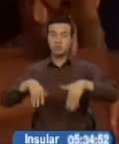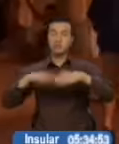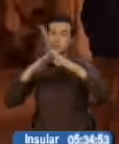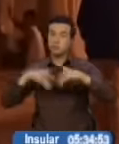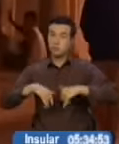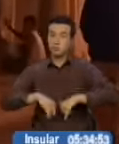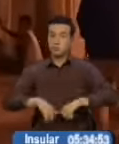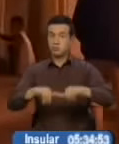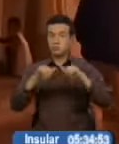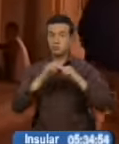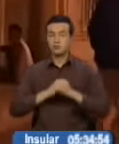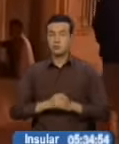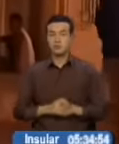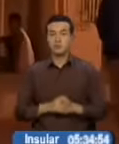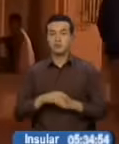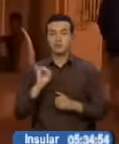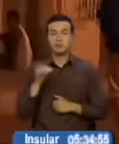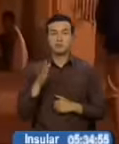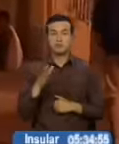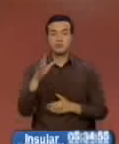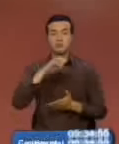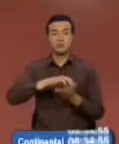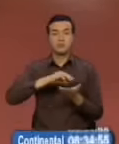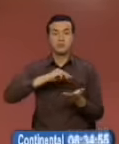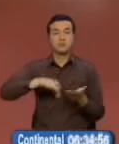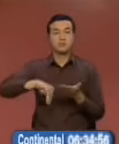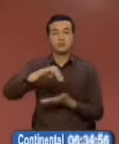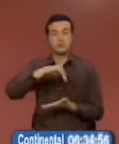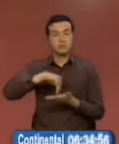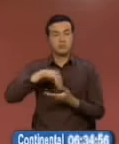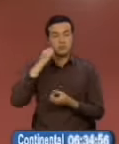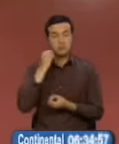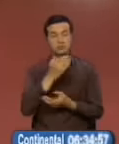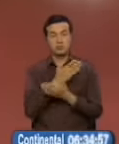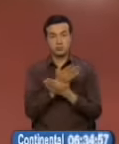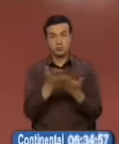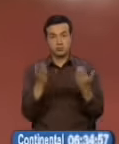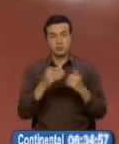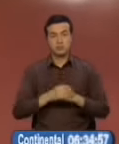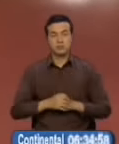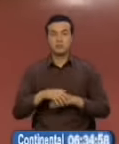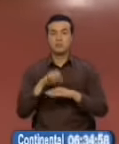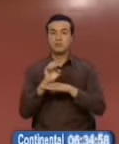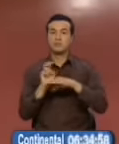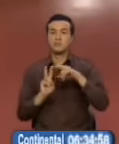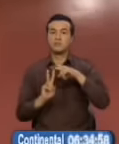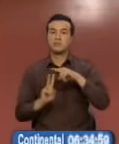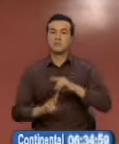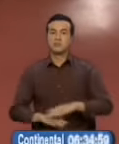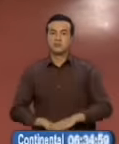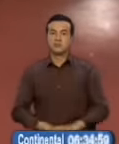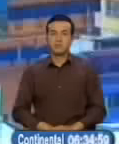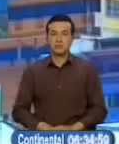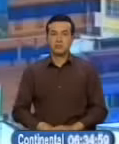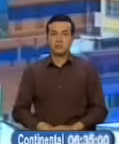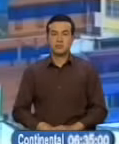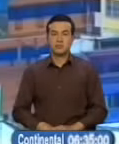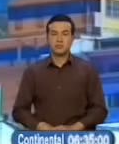siguen ocurriendo. En Jaramijó, provincia de Manabí, con imágenes de Ángela Guaguiña y David Santillán, Alexis Moncayo, Ecuador TV.